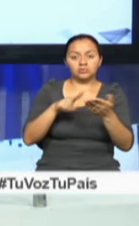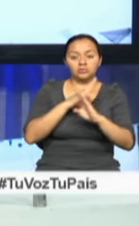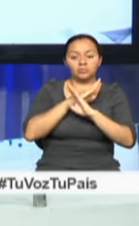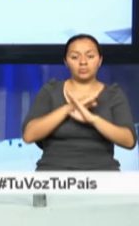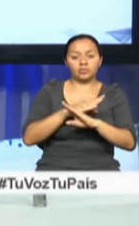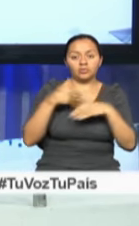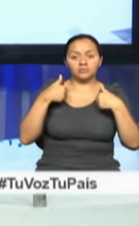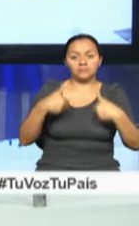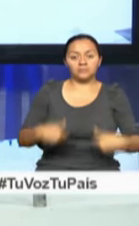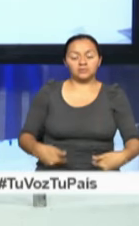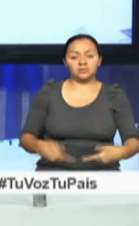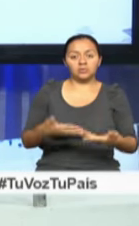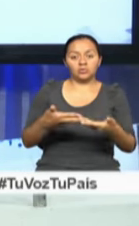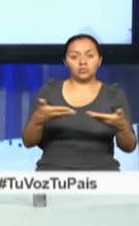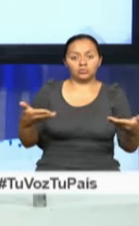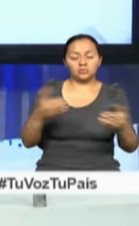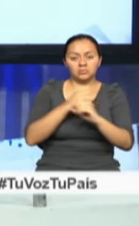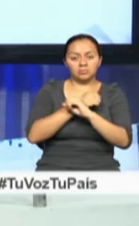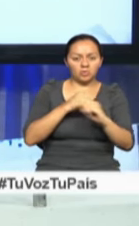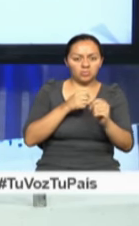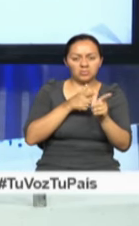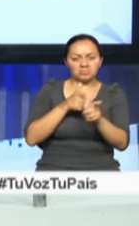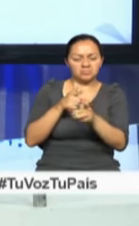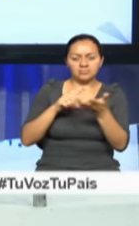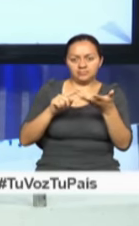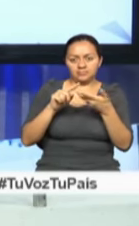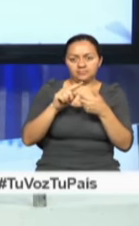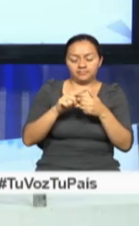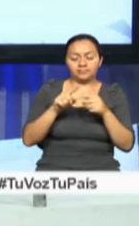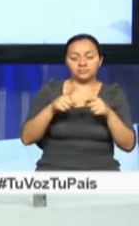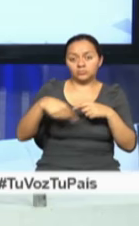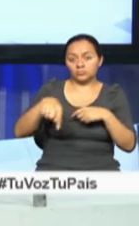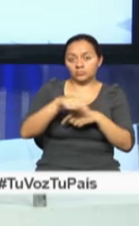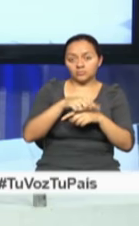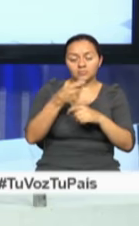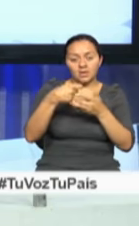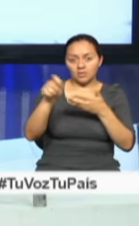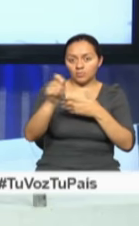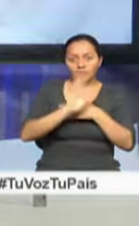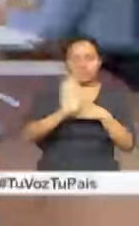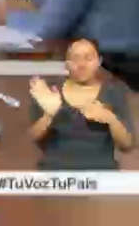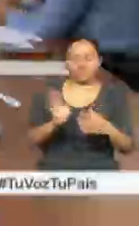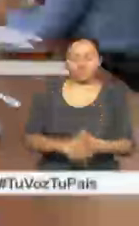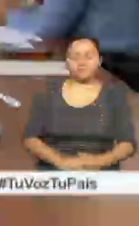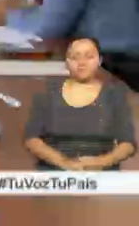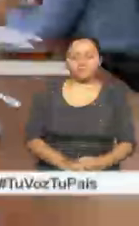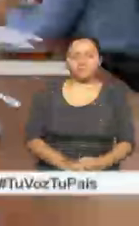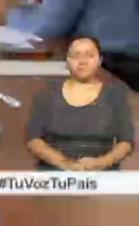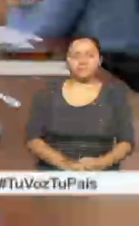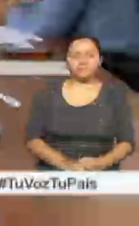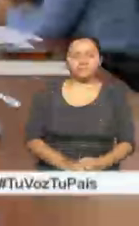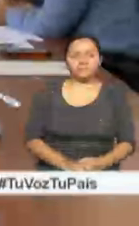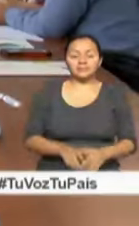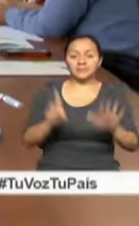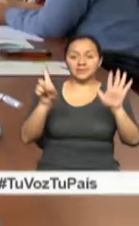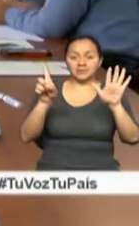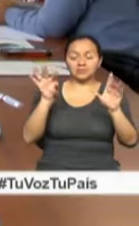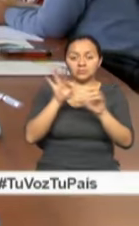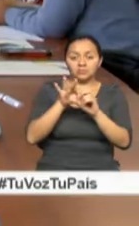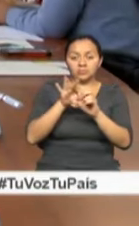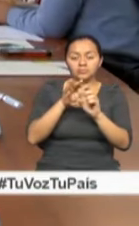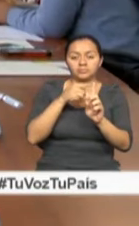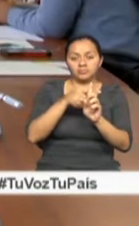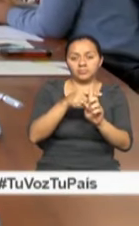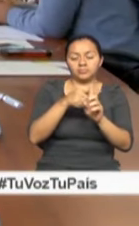los Materiales Nucleares. La mesa legislativa aprobó los informes respectivos. Con 6 votos a favor, la Comisión de